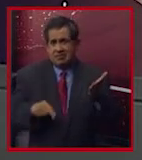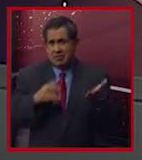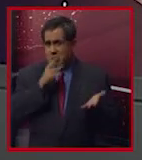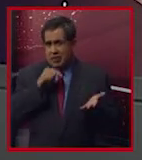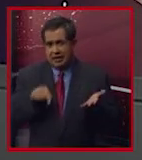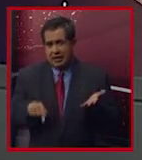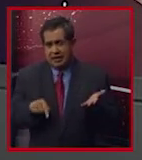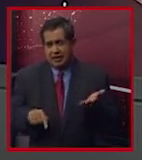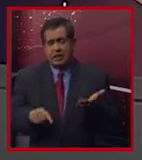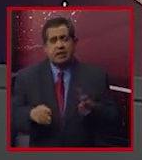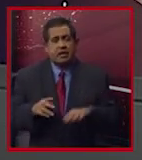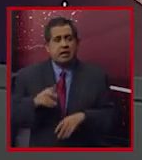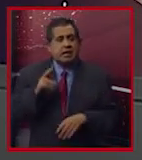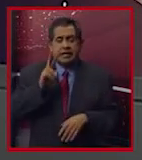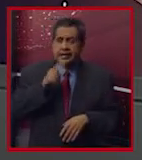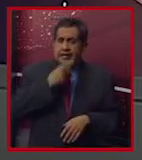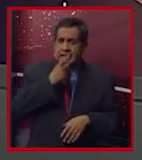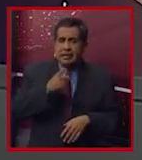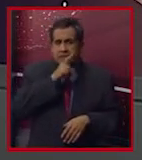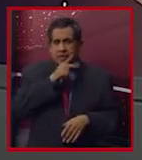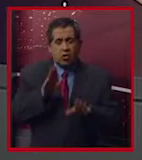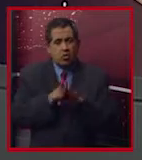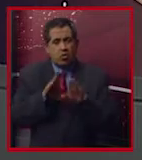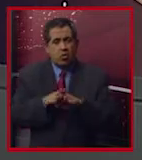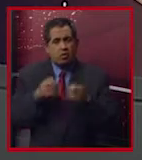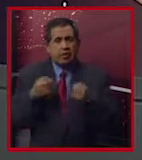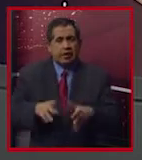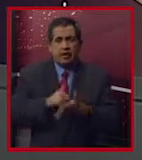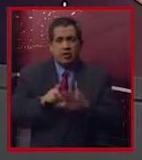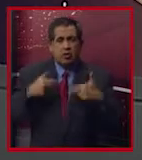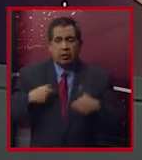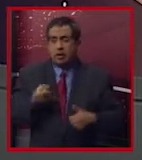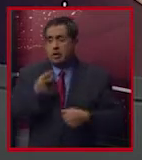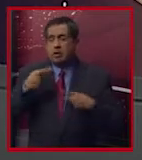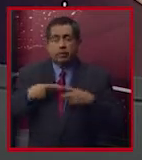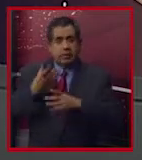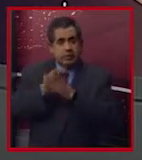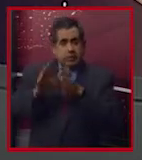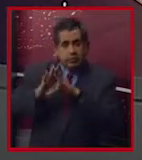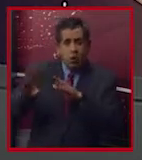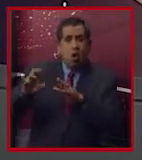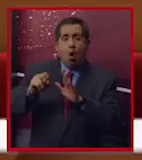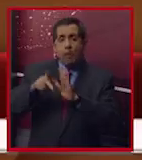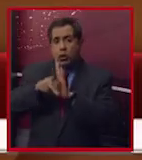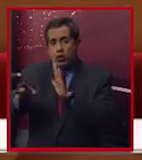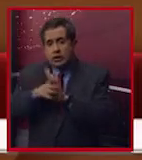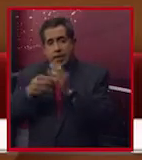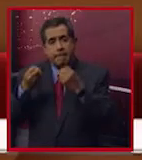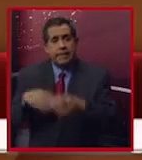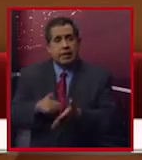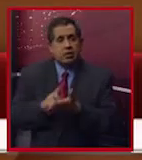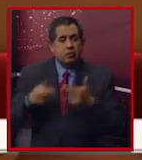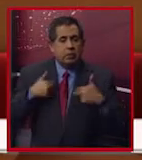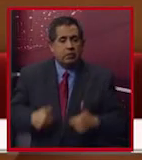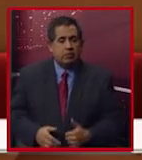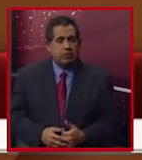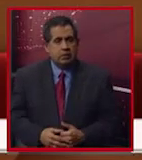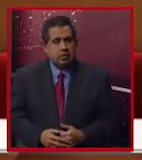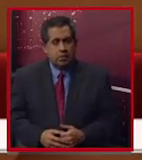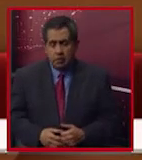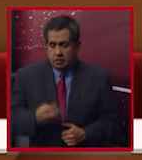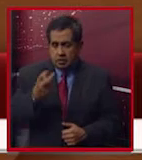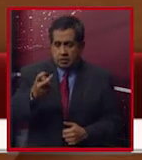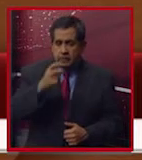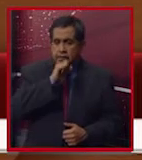y manifestó su preocupación por la vulneración de derechos humanos de periodistas y migrantes. Por eso, también